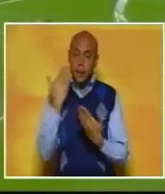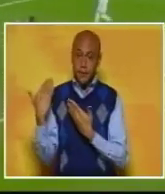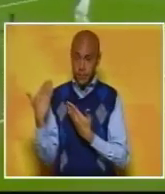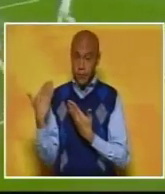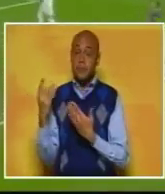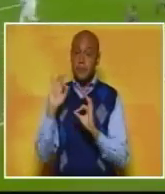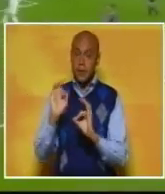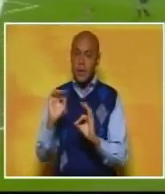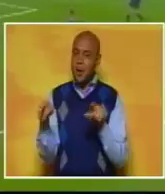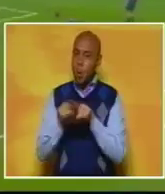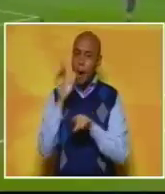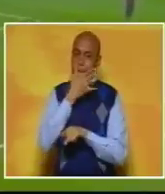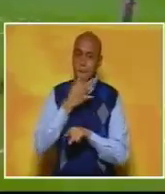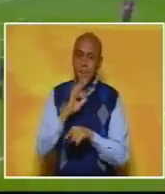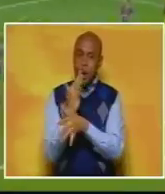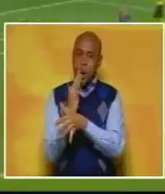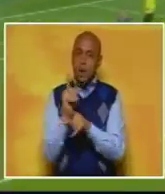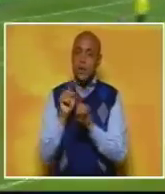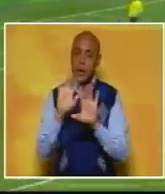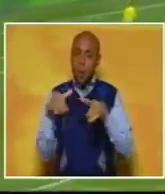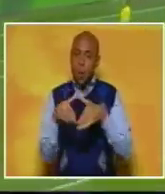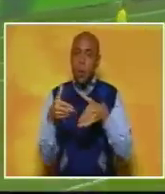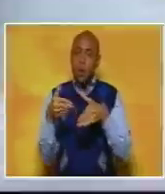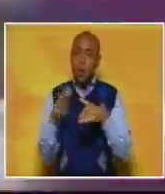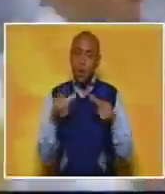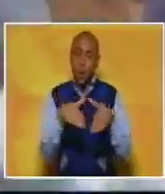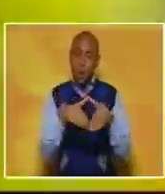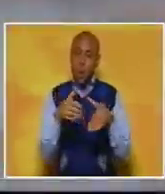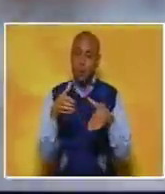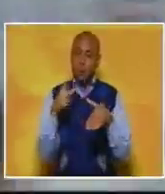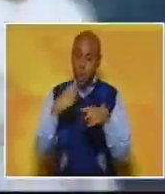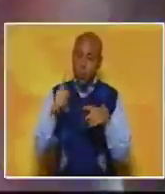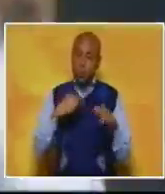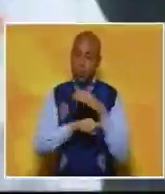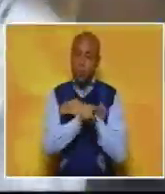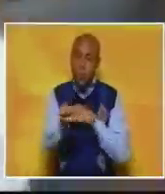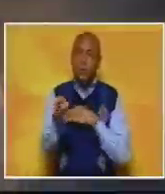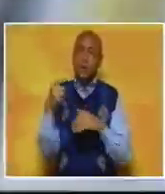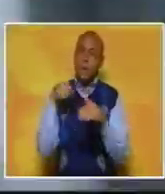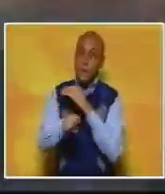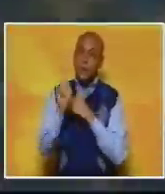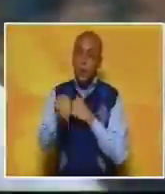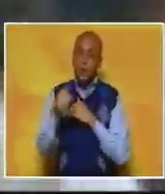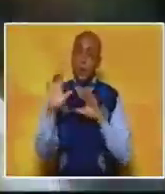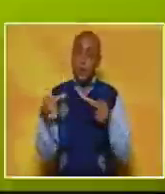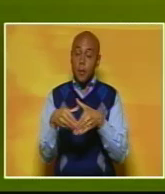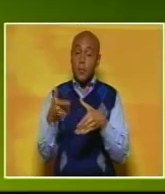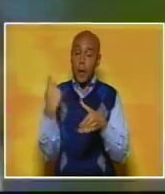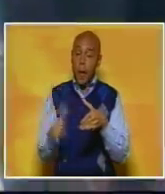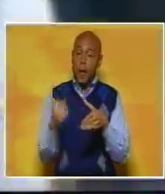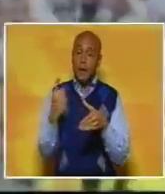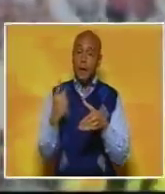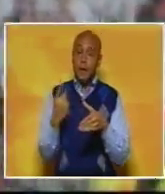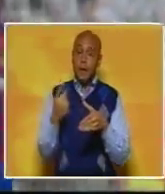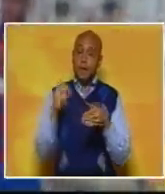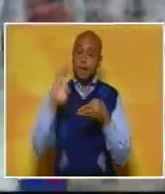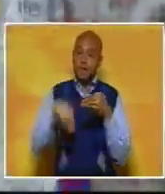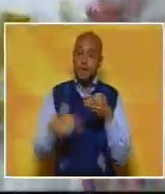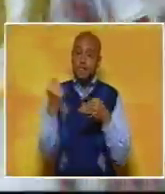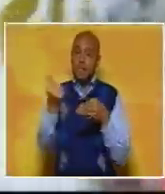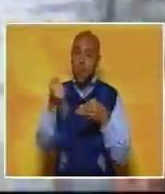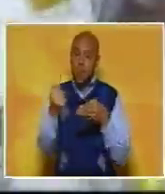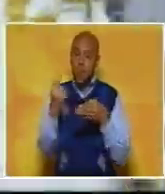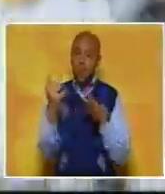en una jugada similar, pero por la banda derecha. Los merengues ganaron con contundencia, pese a que tuvieron menor posesión del balón con